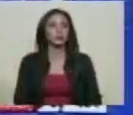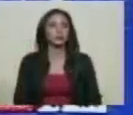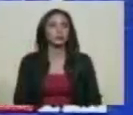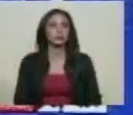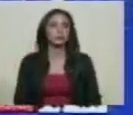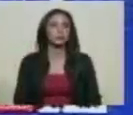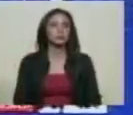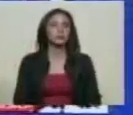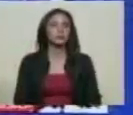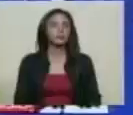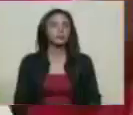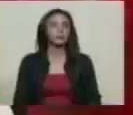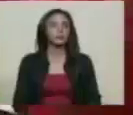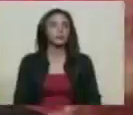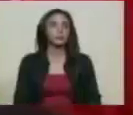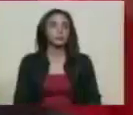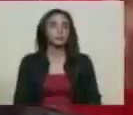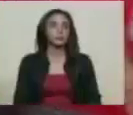Aurora,